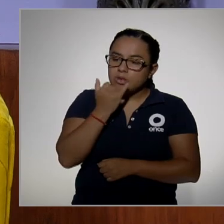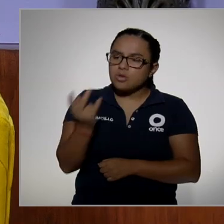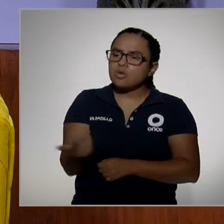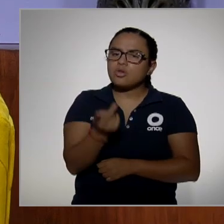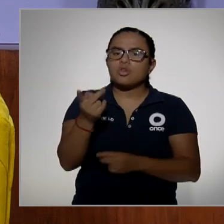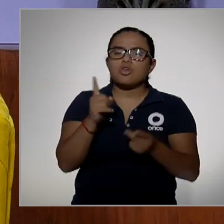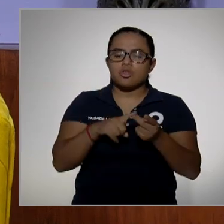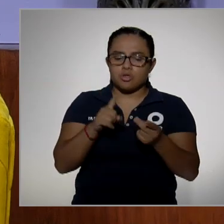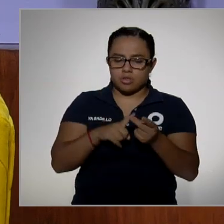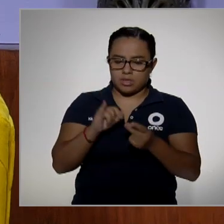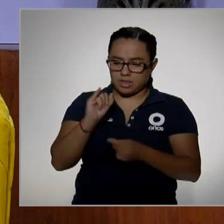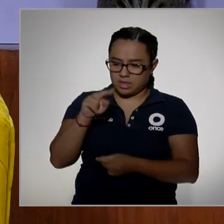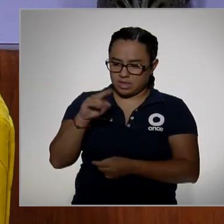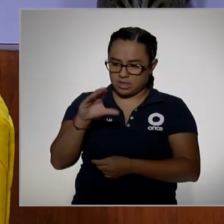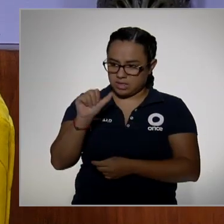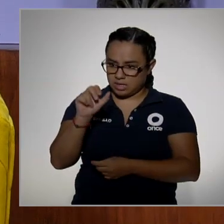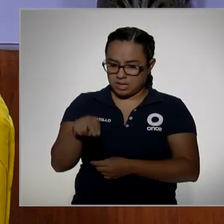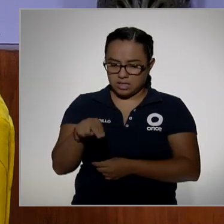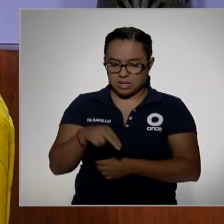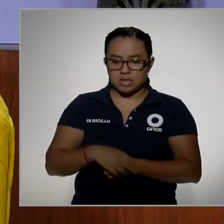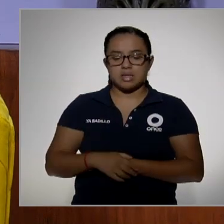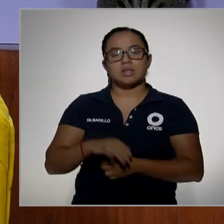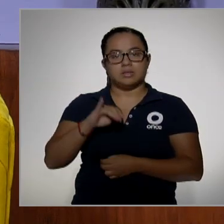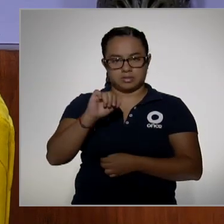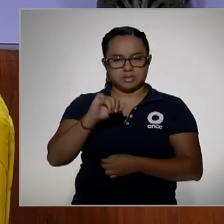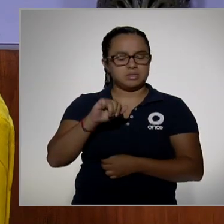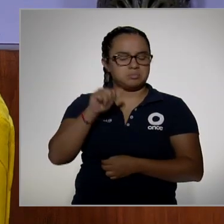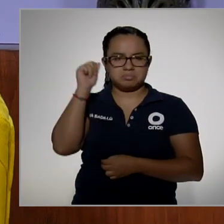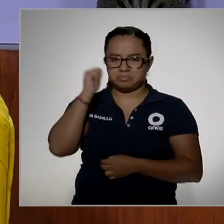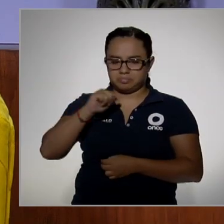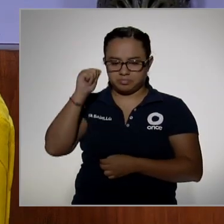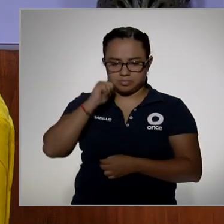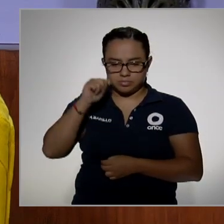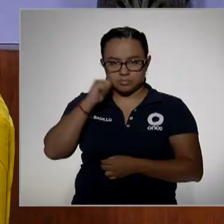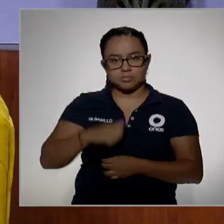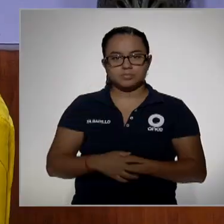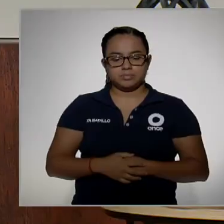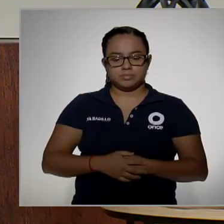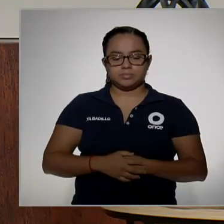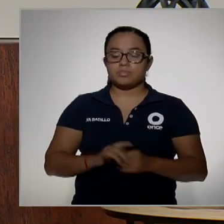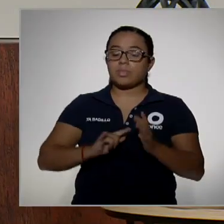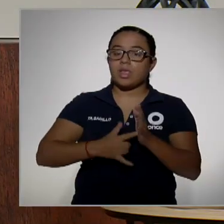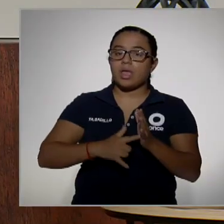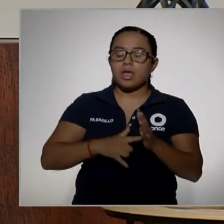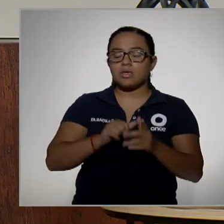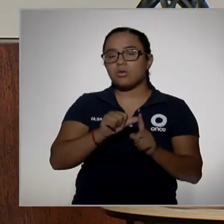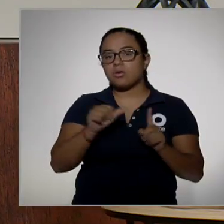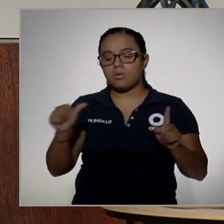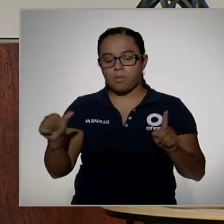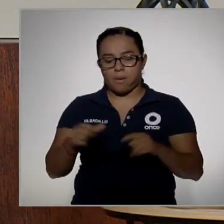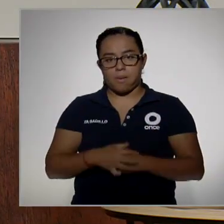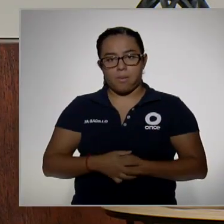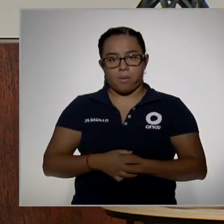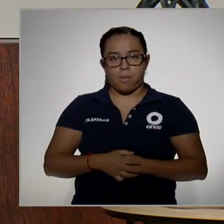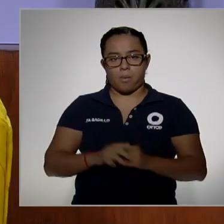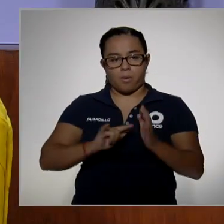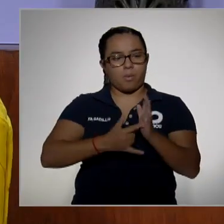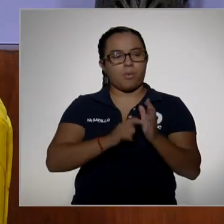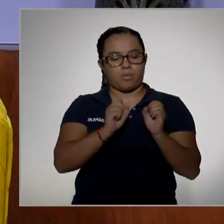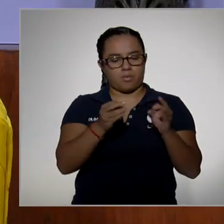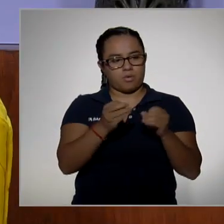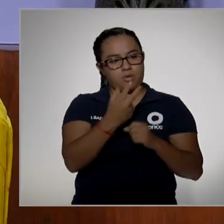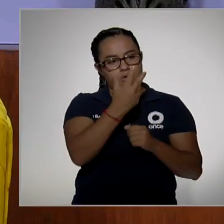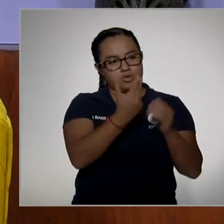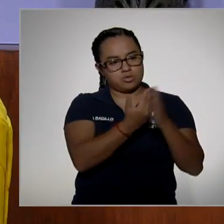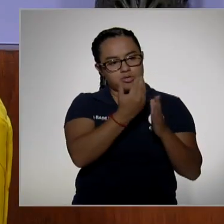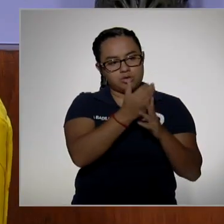podemos encontrar allí en el encanto todo el tiempo perfecto de que los ácaros están normal en horario de oficina 8 de